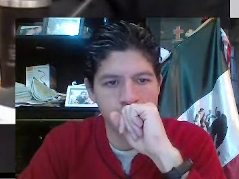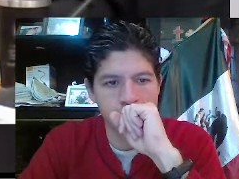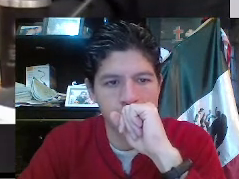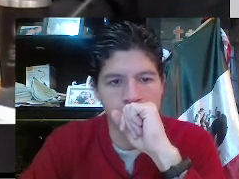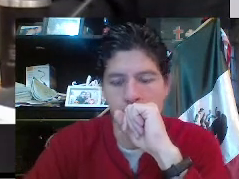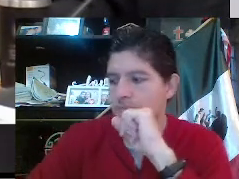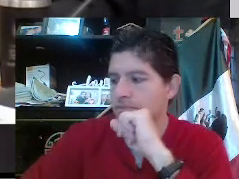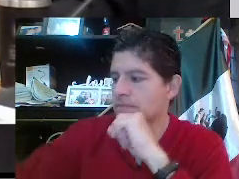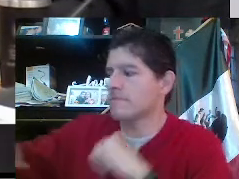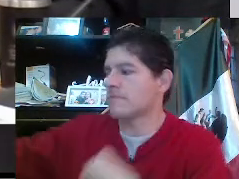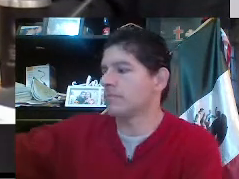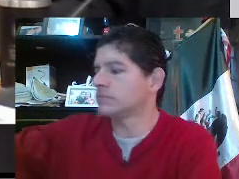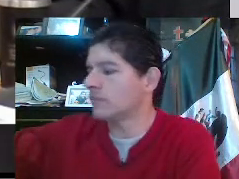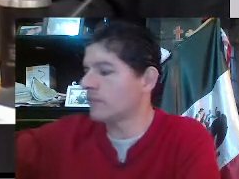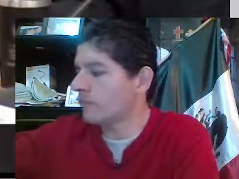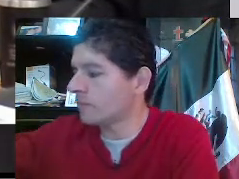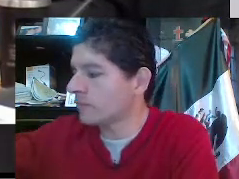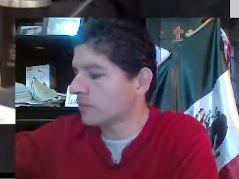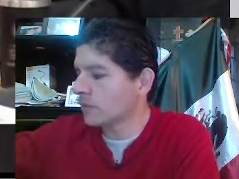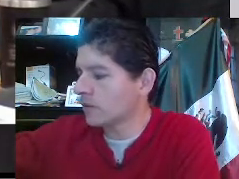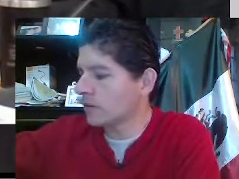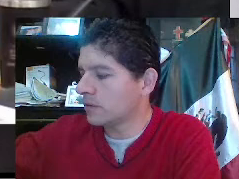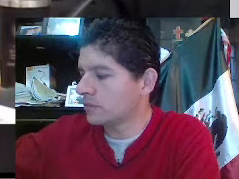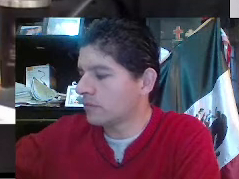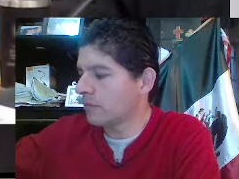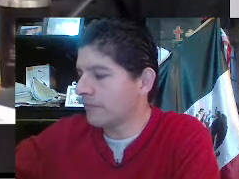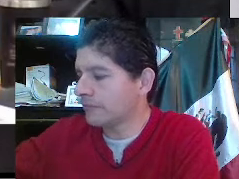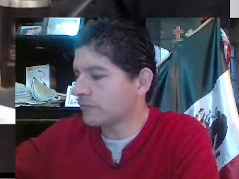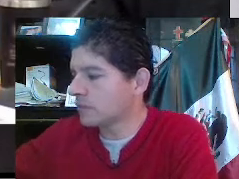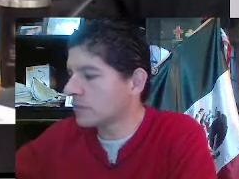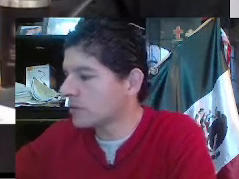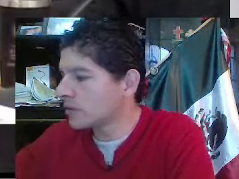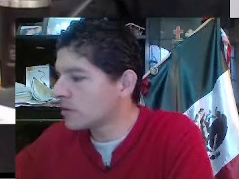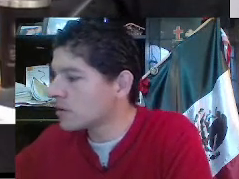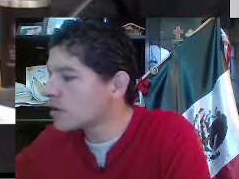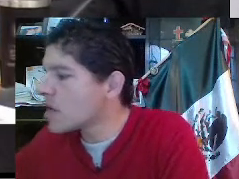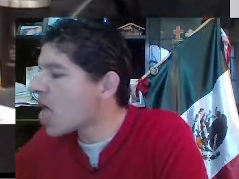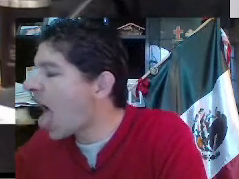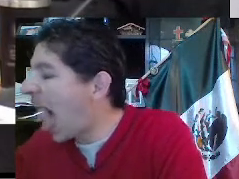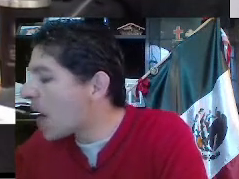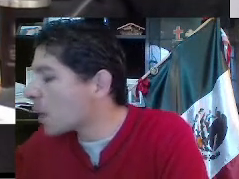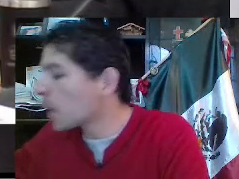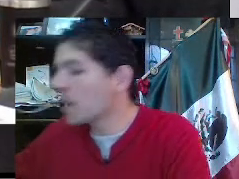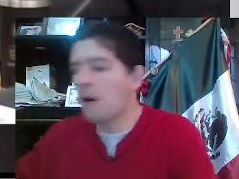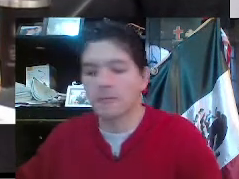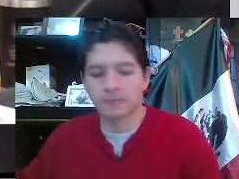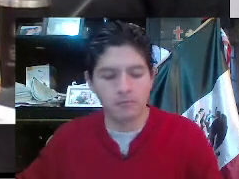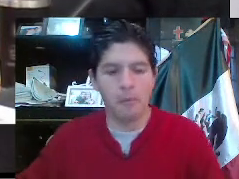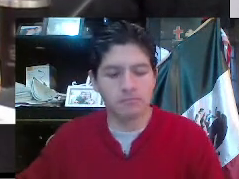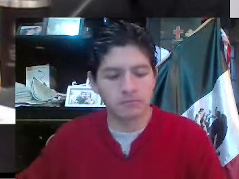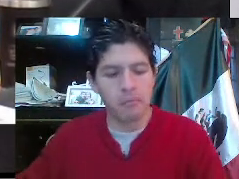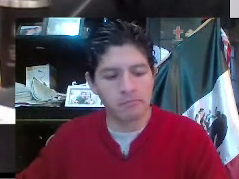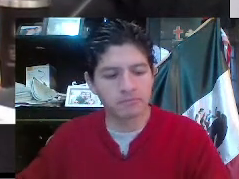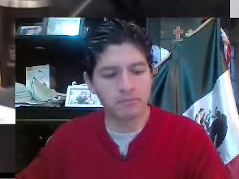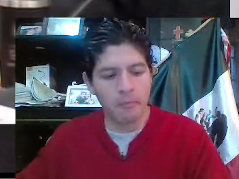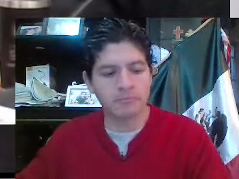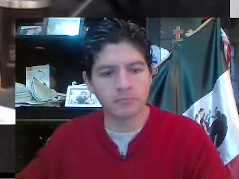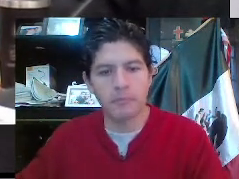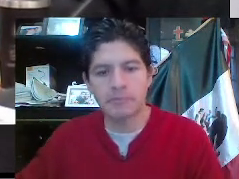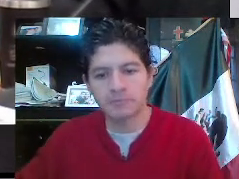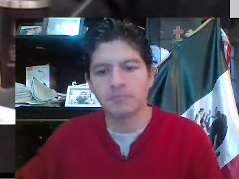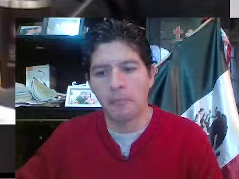permisos y saber quiénes integran esas sociedades y percatarse claramente quiénes son los que están ahí conformando esas